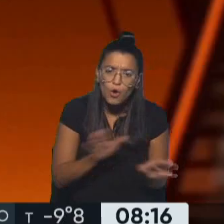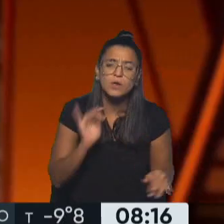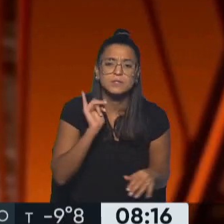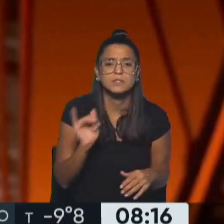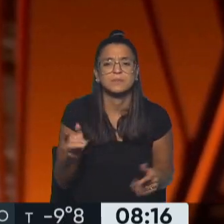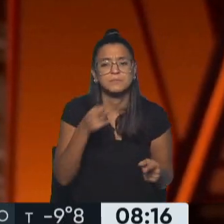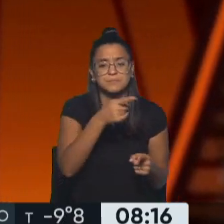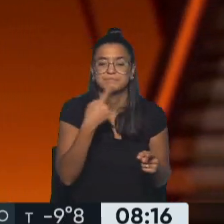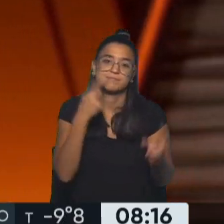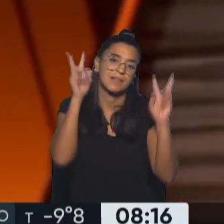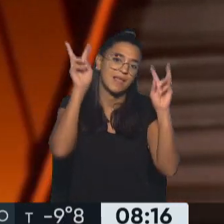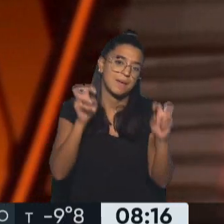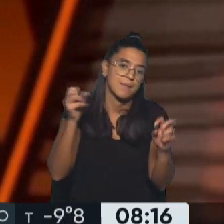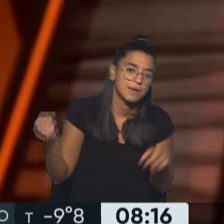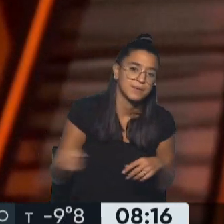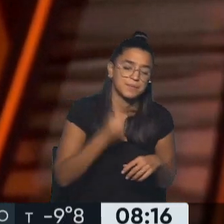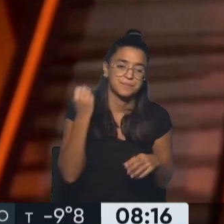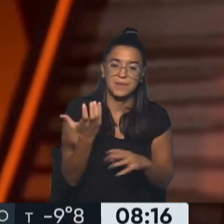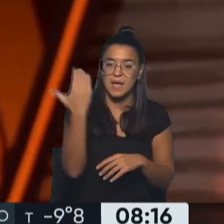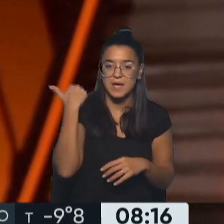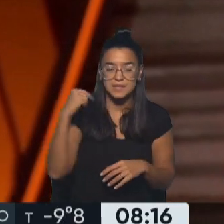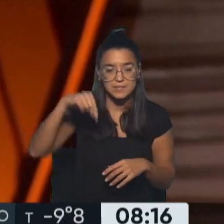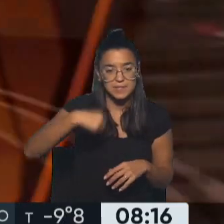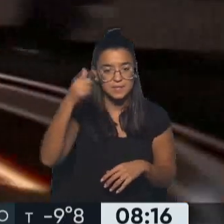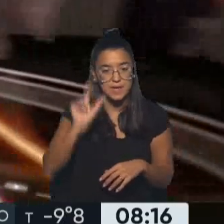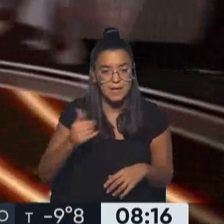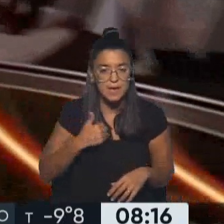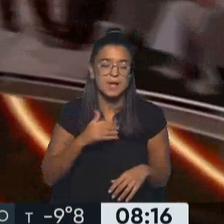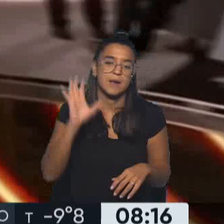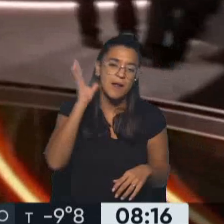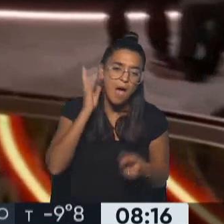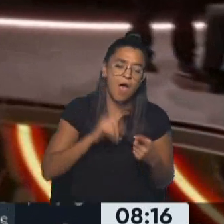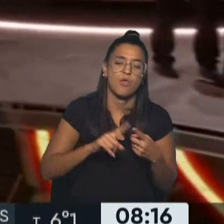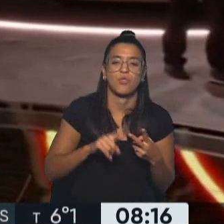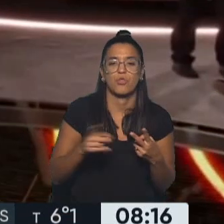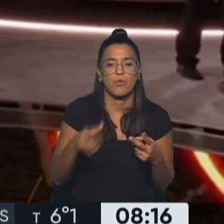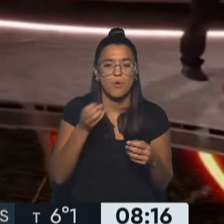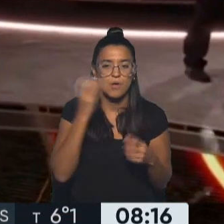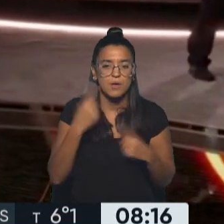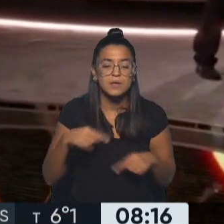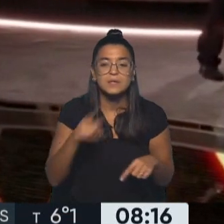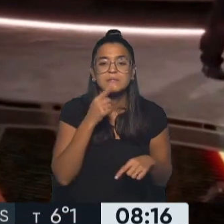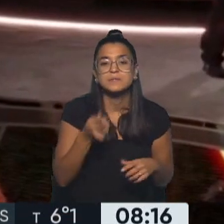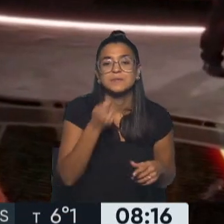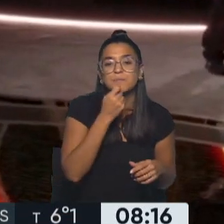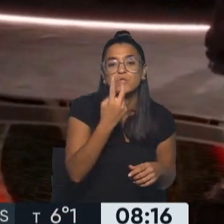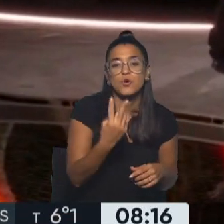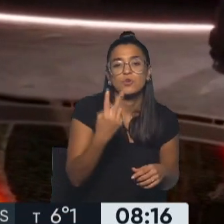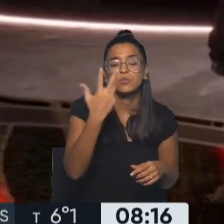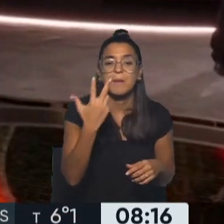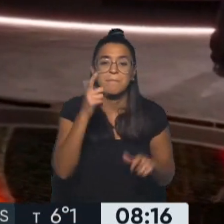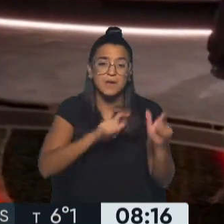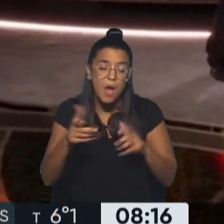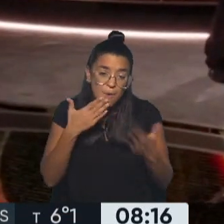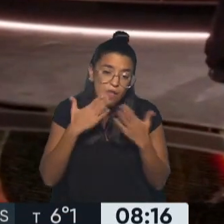Will Smith fue el tema de ayer en la Argentina, en radios, en lo que fuera. Si había dos o más personas hablando,